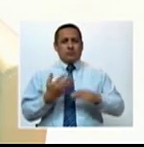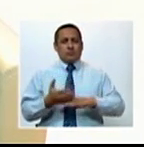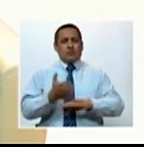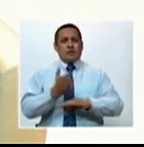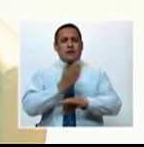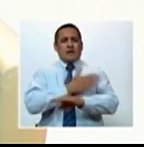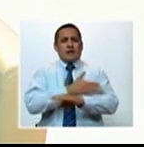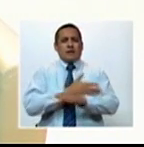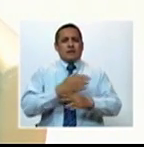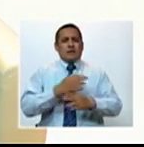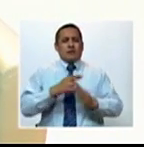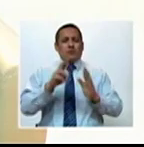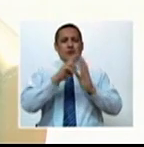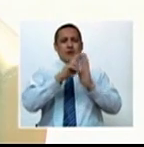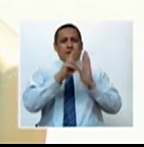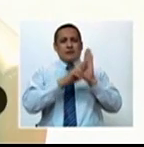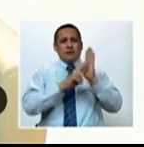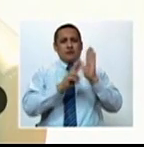requisitos que debe